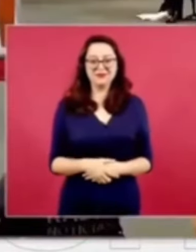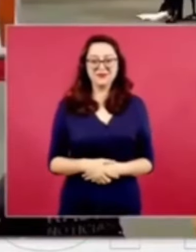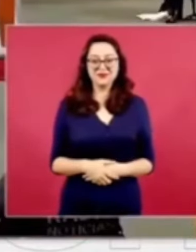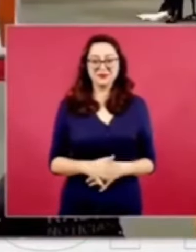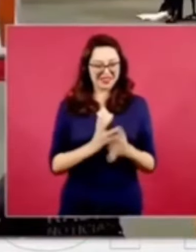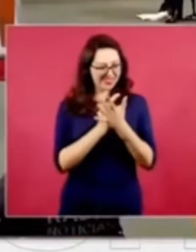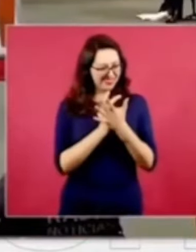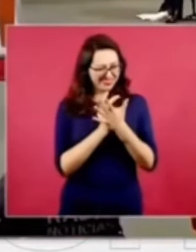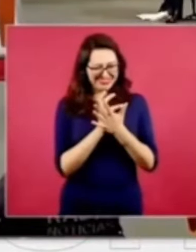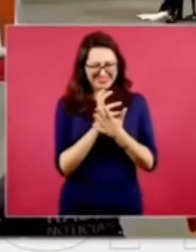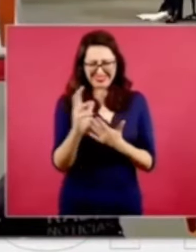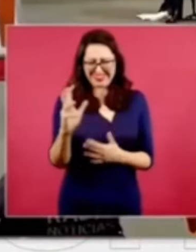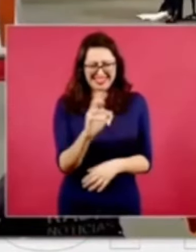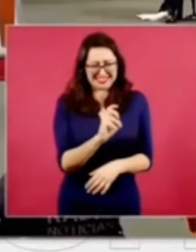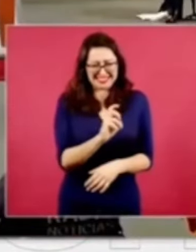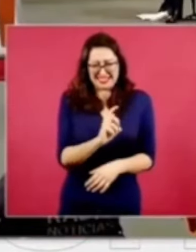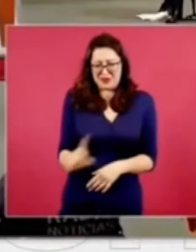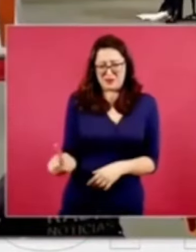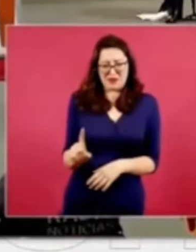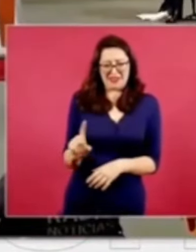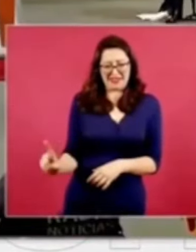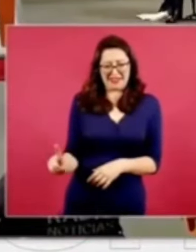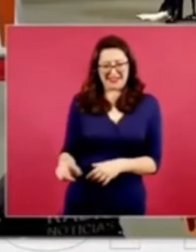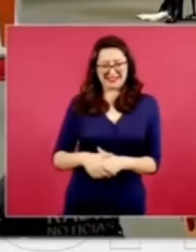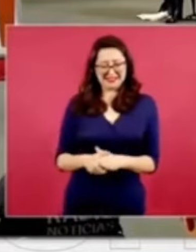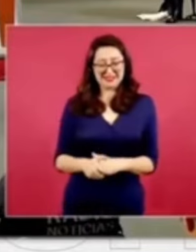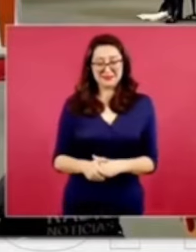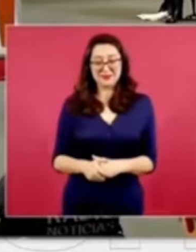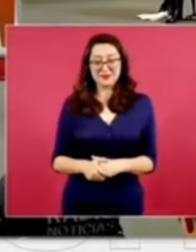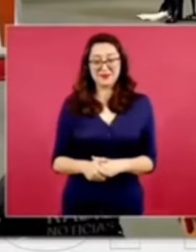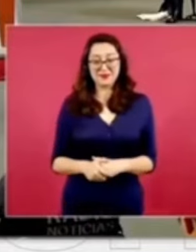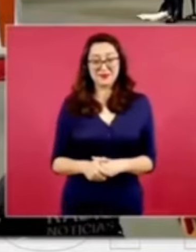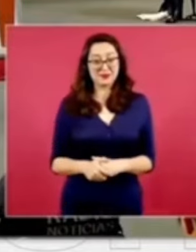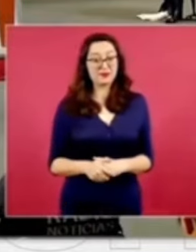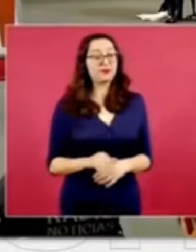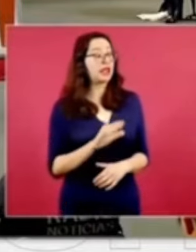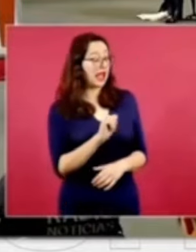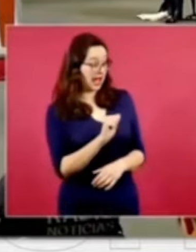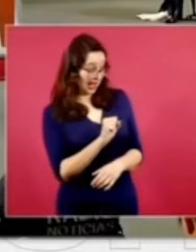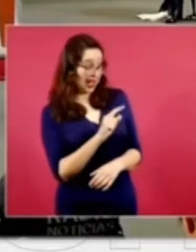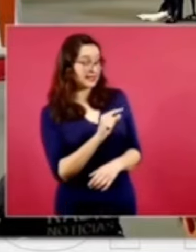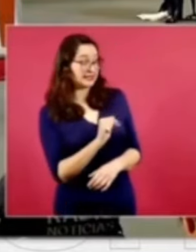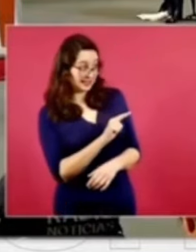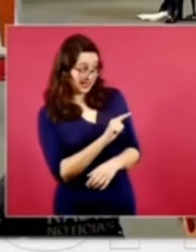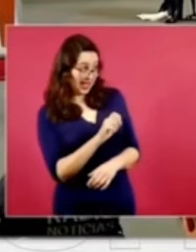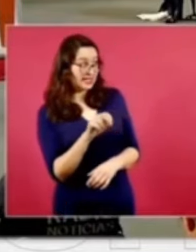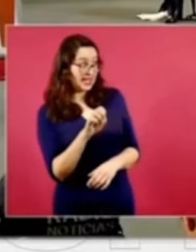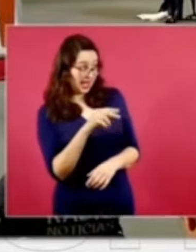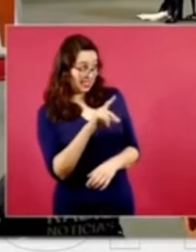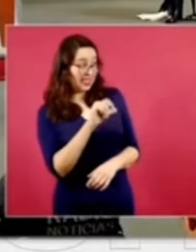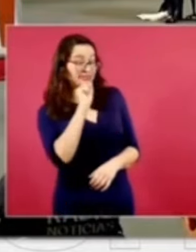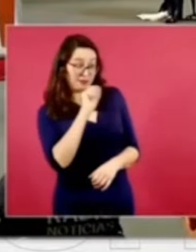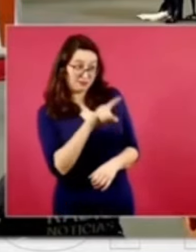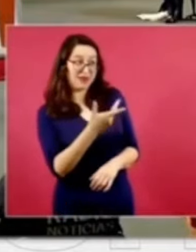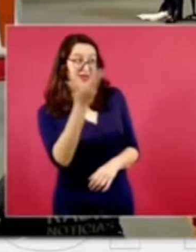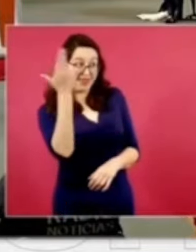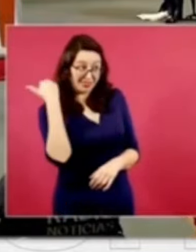derecha. Castañeda también fue. Ah, Castañeda, es otro caso, ¿sí?